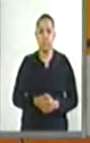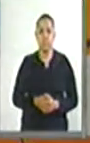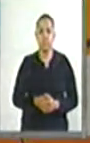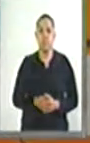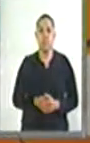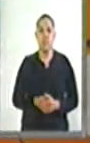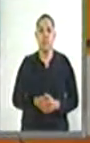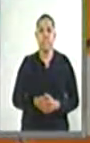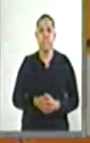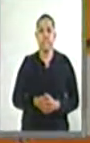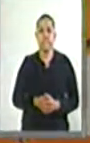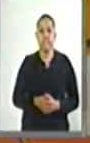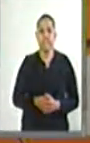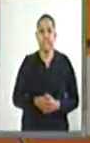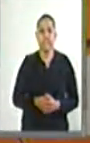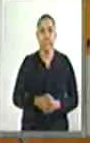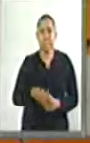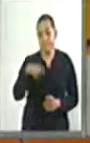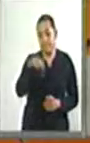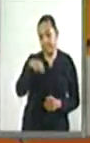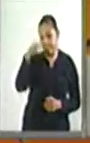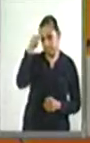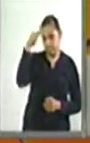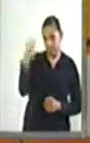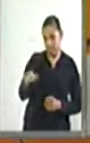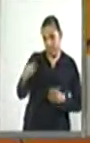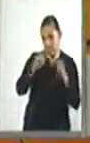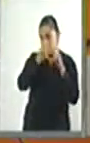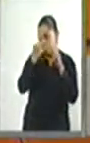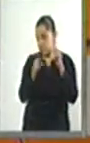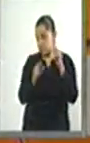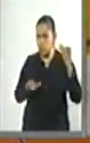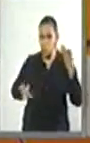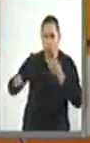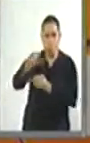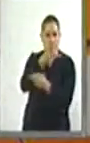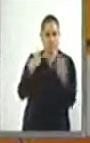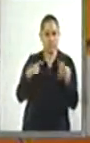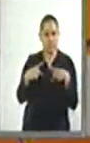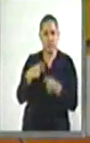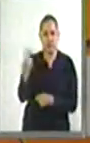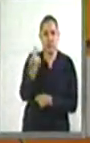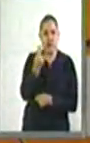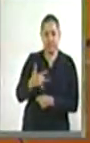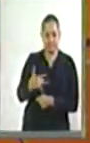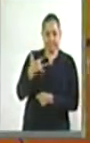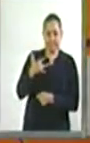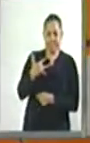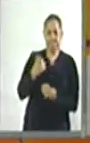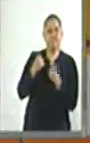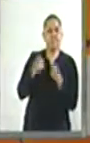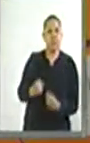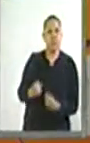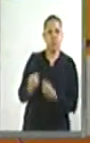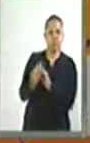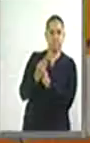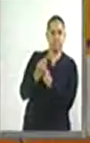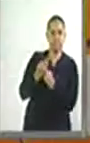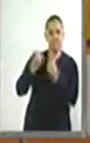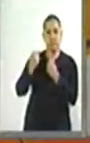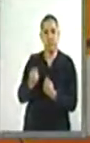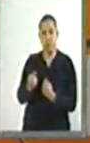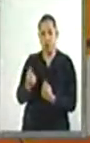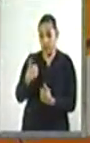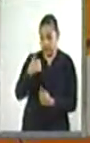Todo mundo en nuestro país requiere certeza y necesita certeza. La certeza genera en la